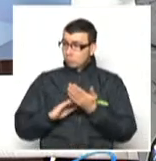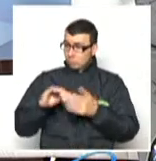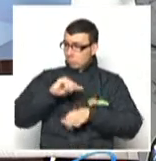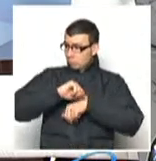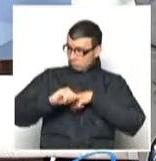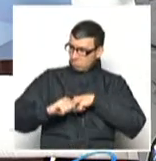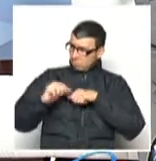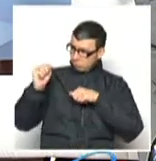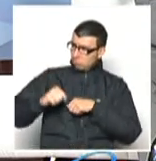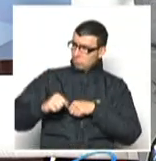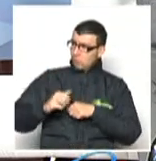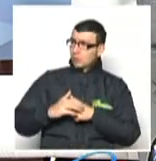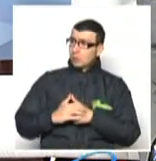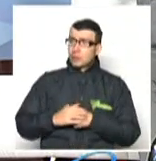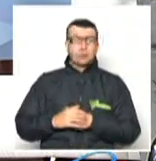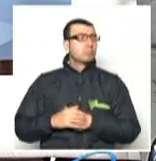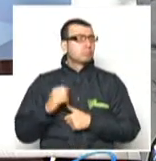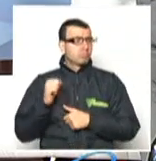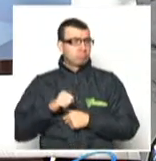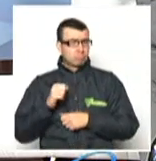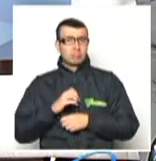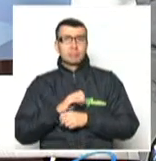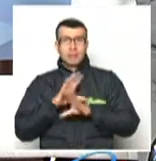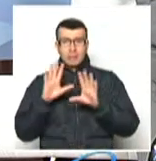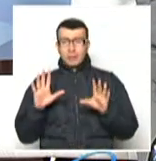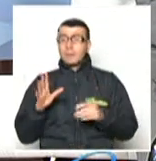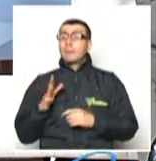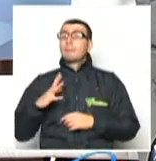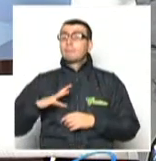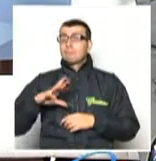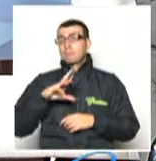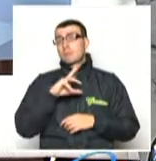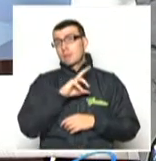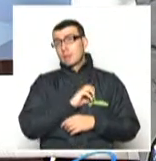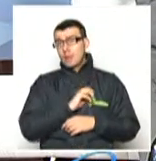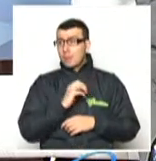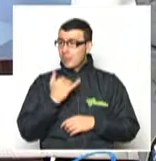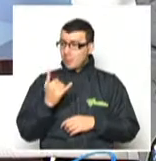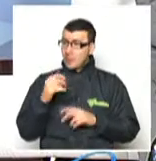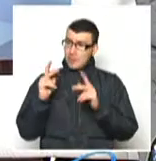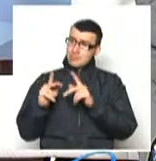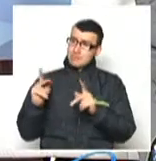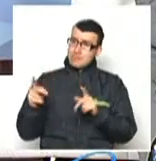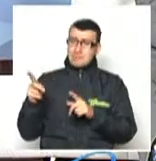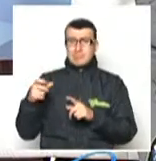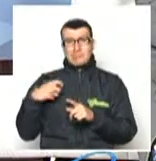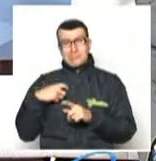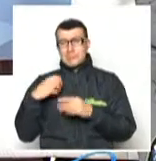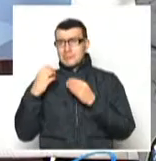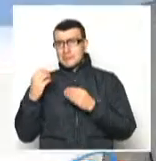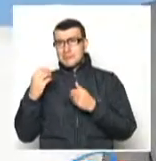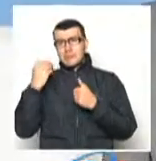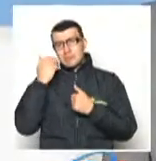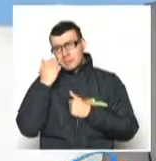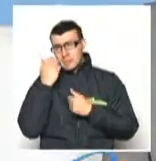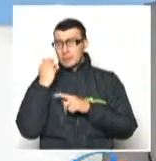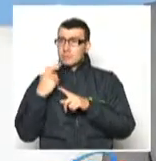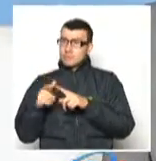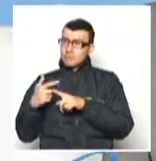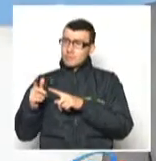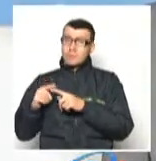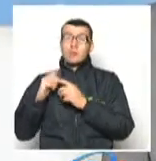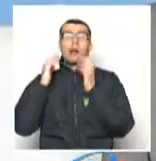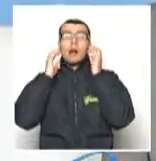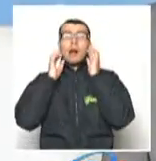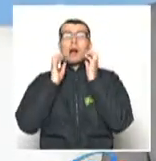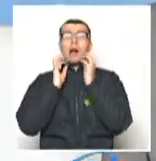cirujano maxilofacial. Claro que sí, doctor. Nosotros somos parte, normalmente estas personas que tienen tantas patologías en el maxilar,